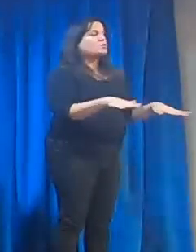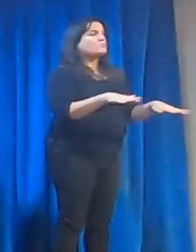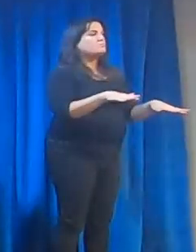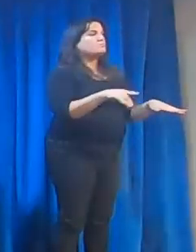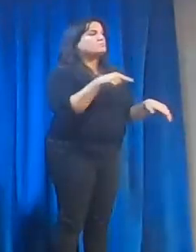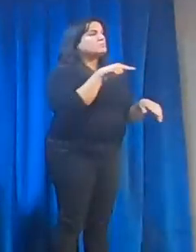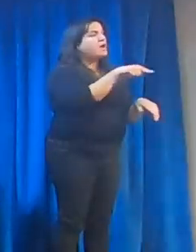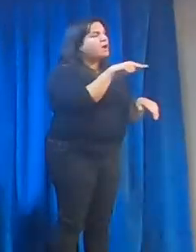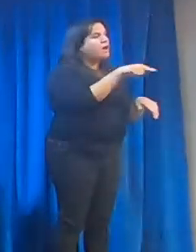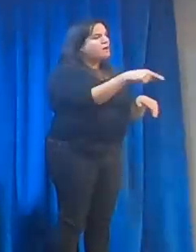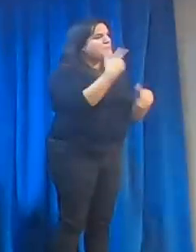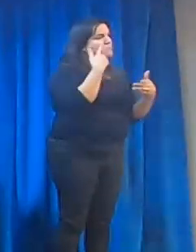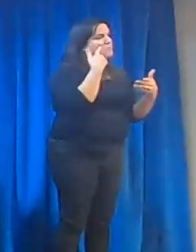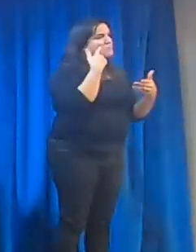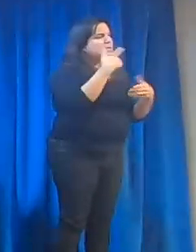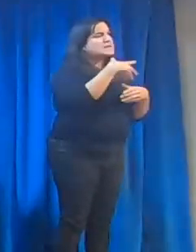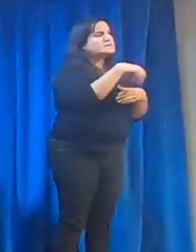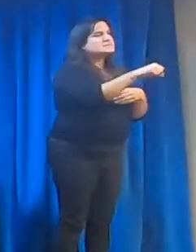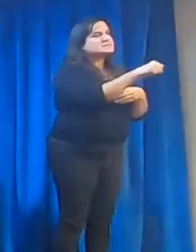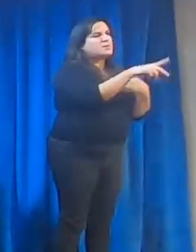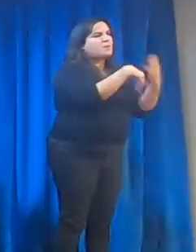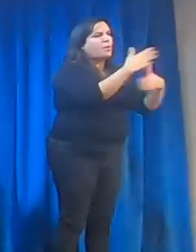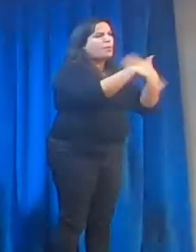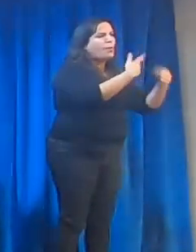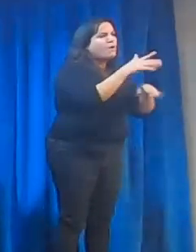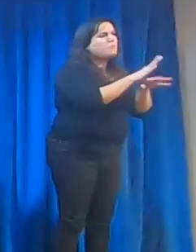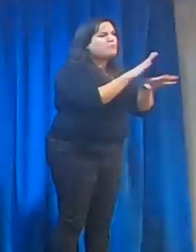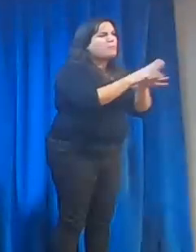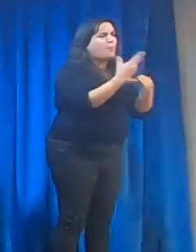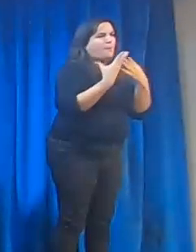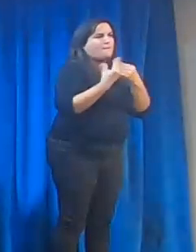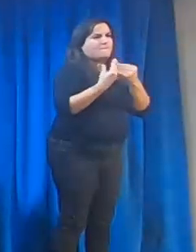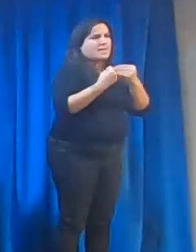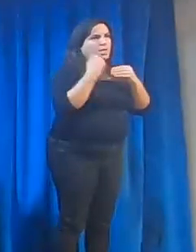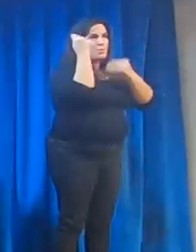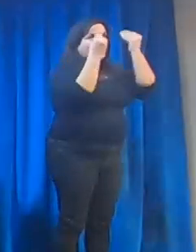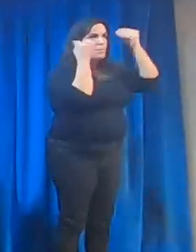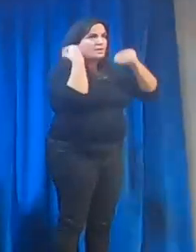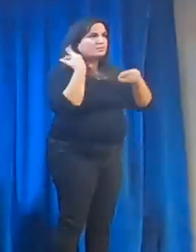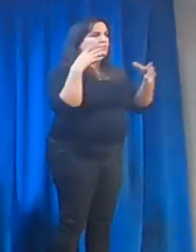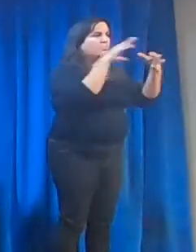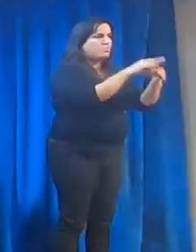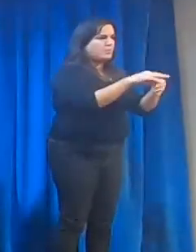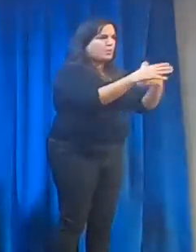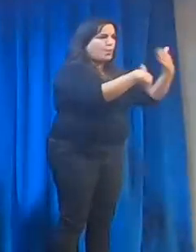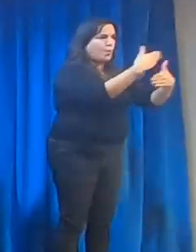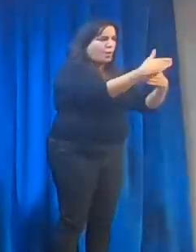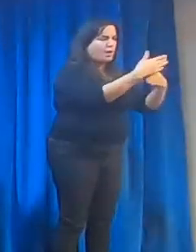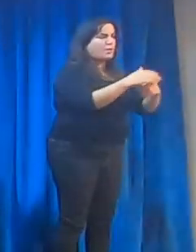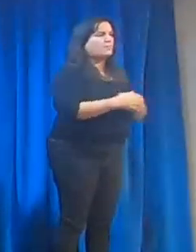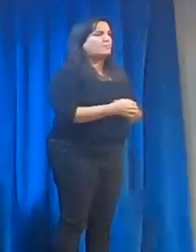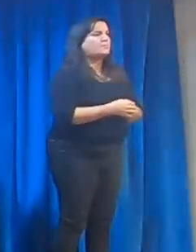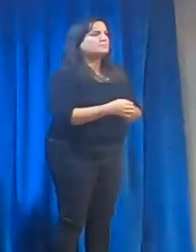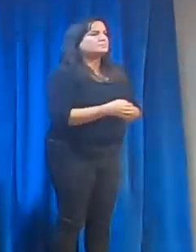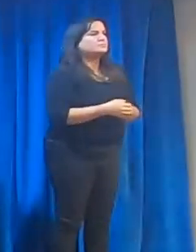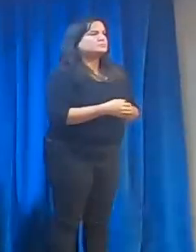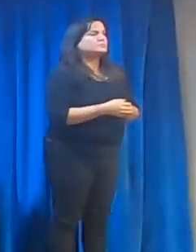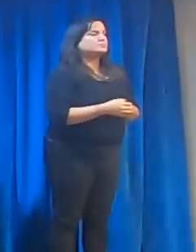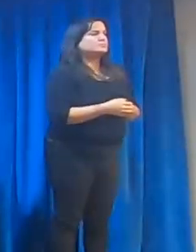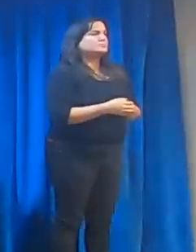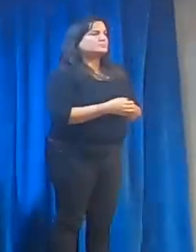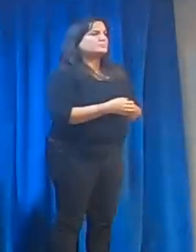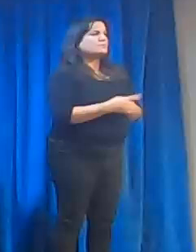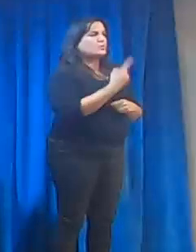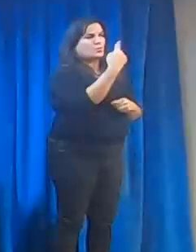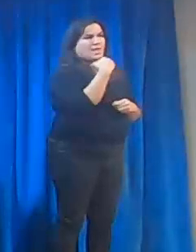juego algunos temores que tiene, algunas preocupaciones que tiene, y principalmente lo que vivió pasivamente. Una